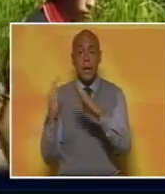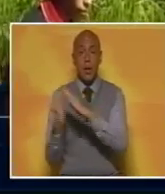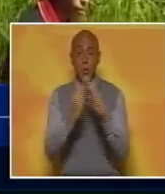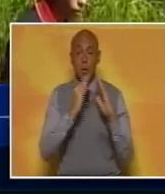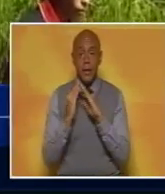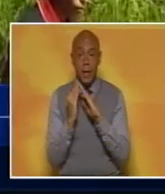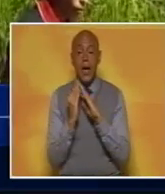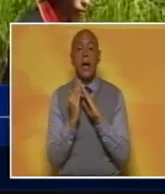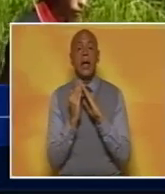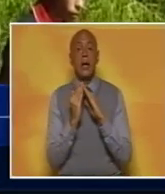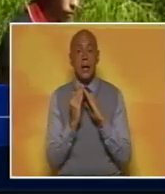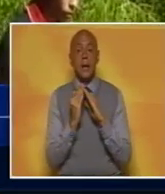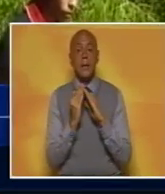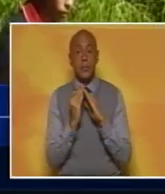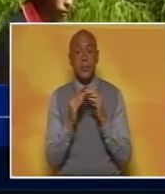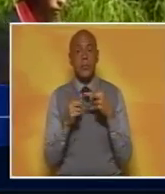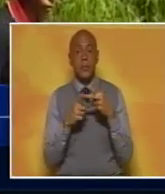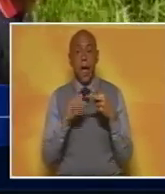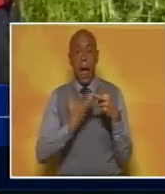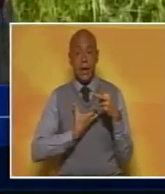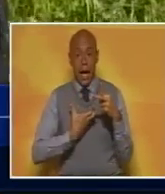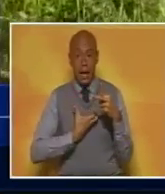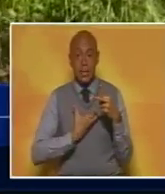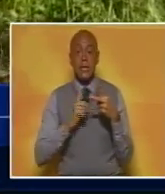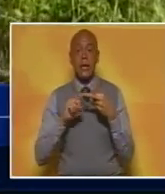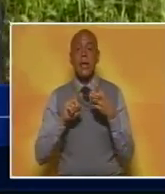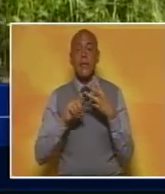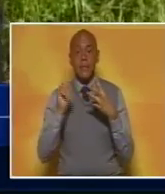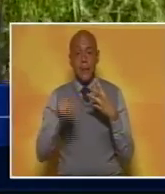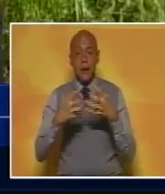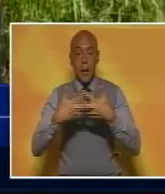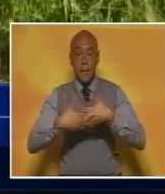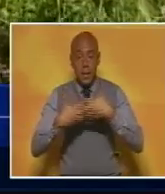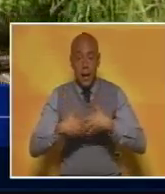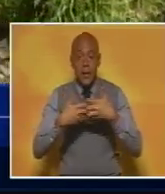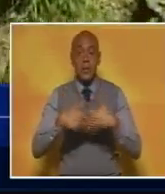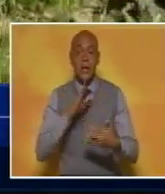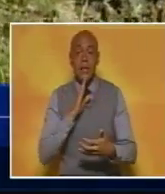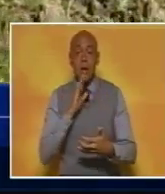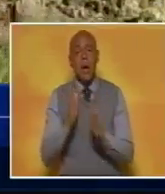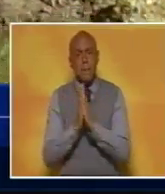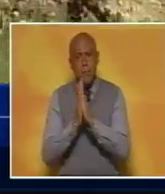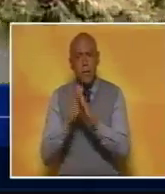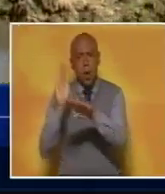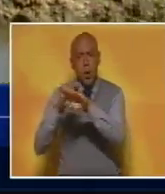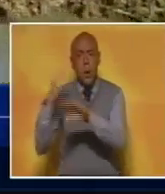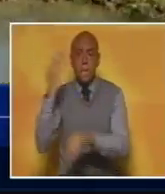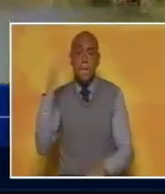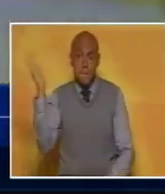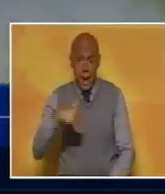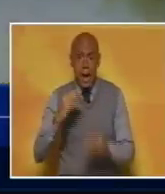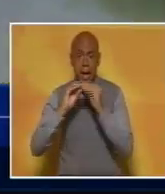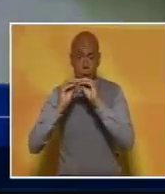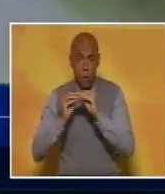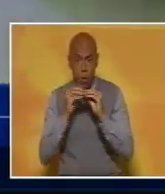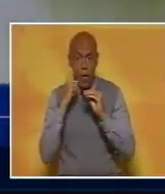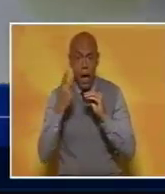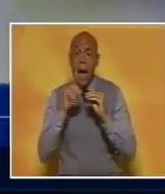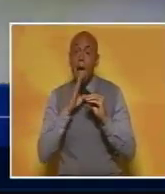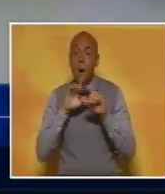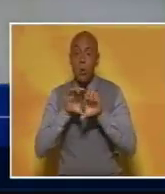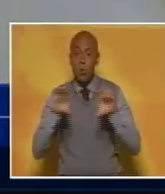comunidad, al alcalde, a la gente de Hidrocentro, que por favor que vengan a acomodar la tubería de agua que